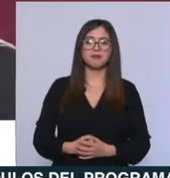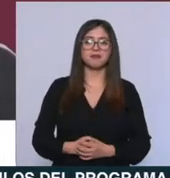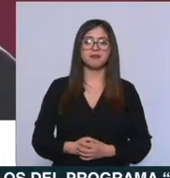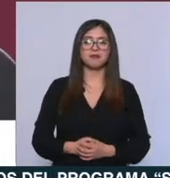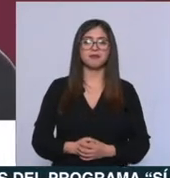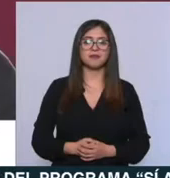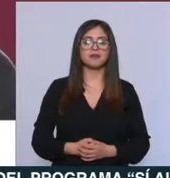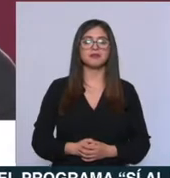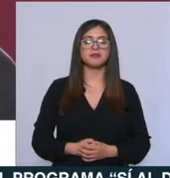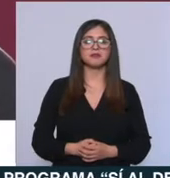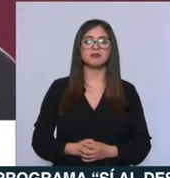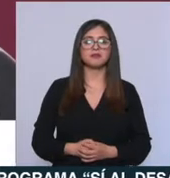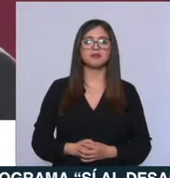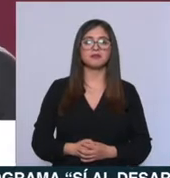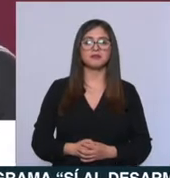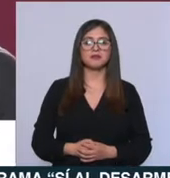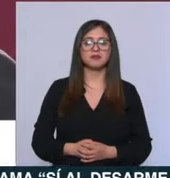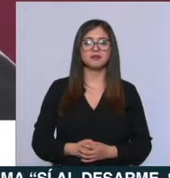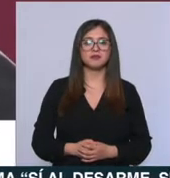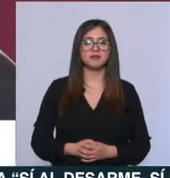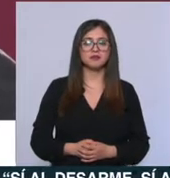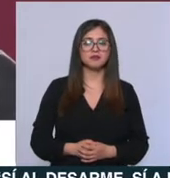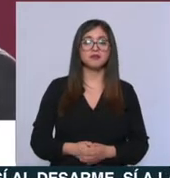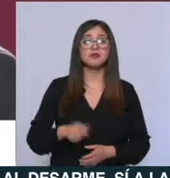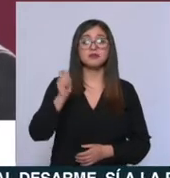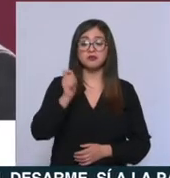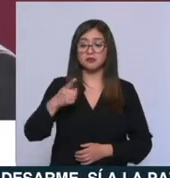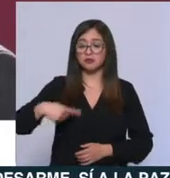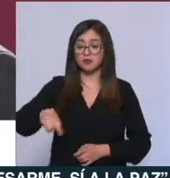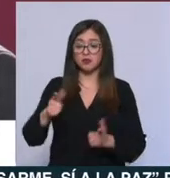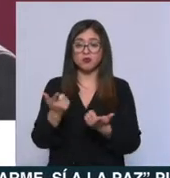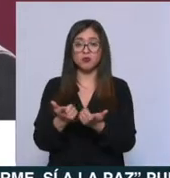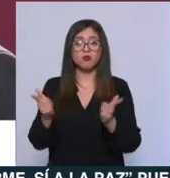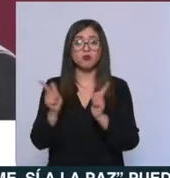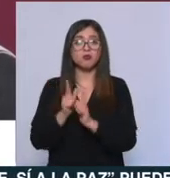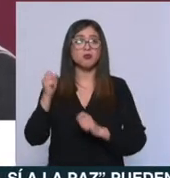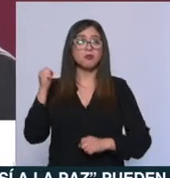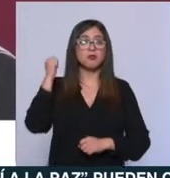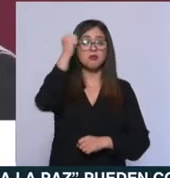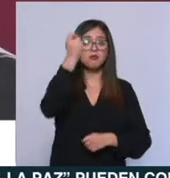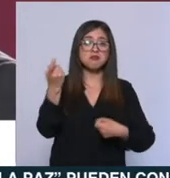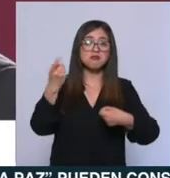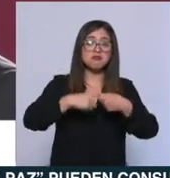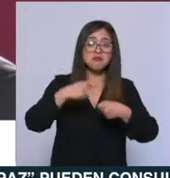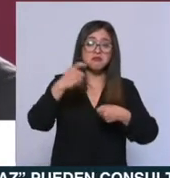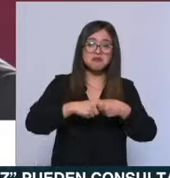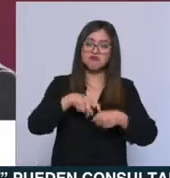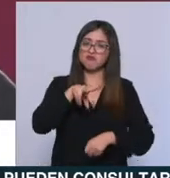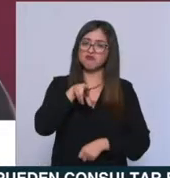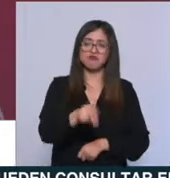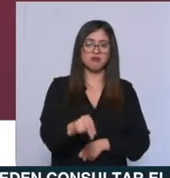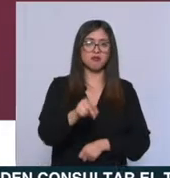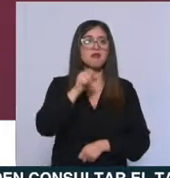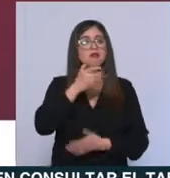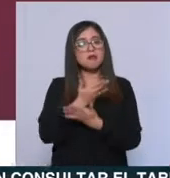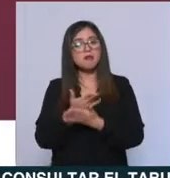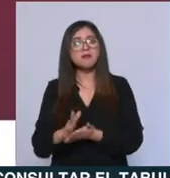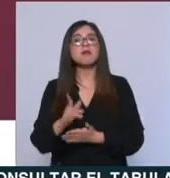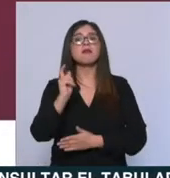no va a haber charrismo sindical, no va a haber sindicatos